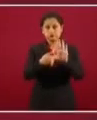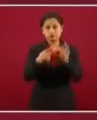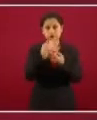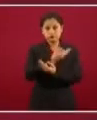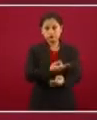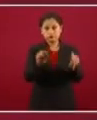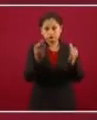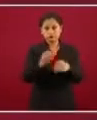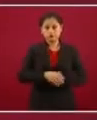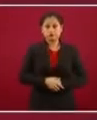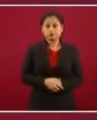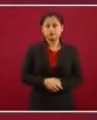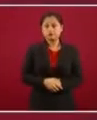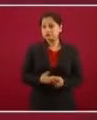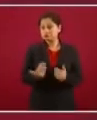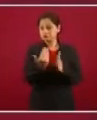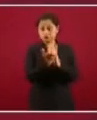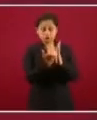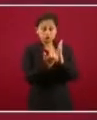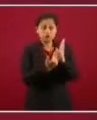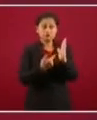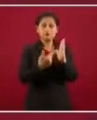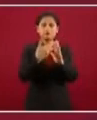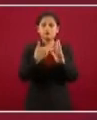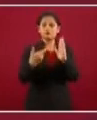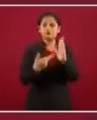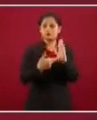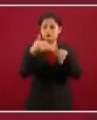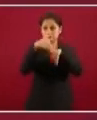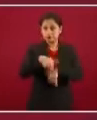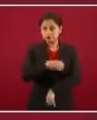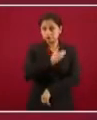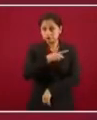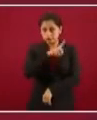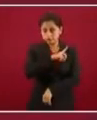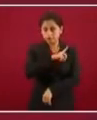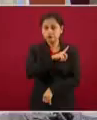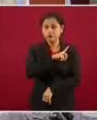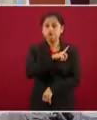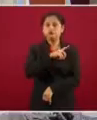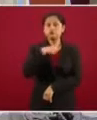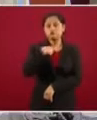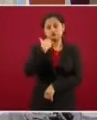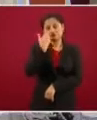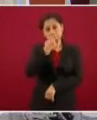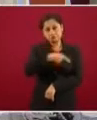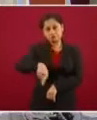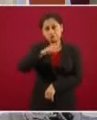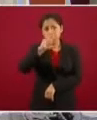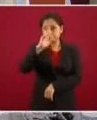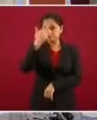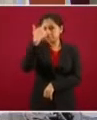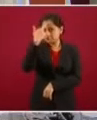sancionó. Estas medidas de seguridad sanitaria, quiero recordarles a ustedes y a la ciudadanía,